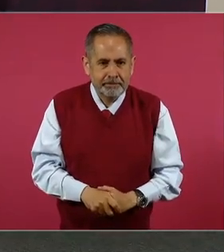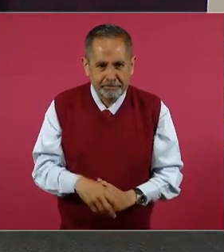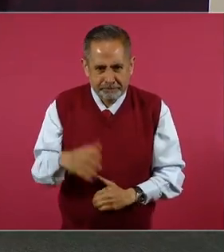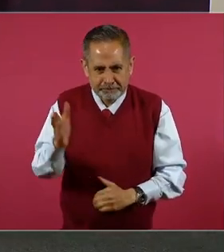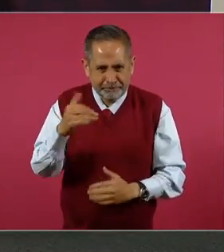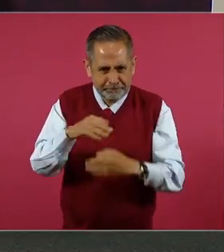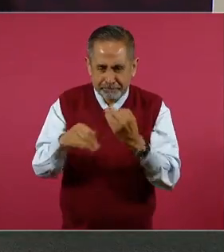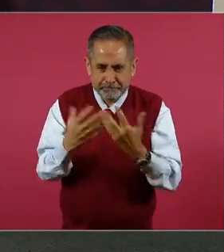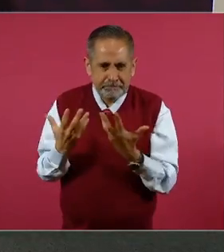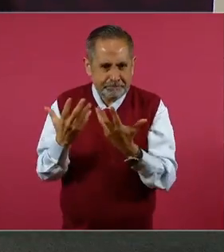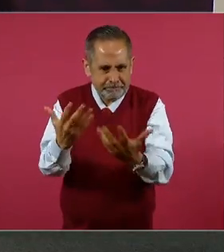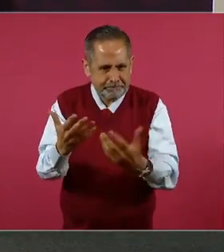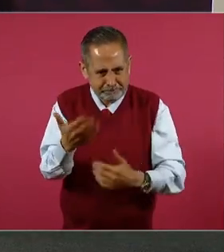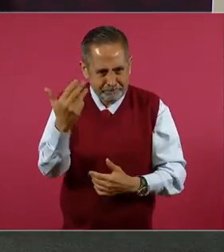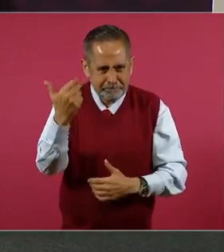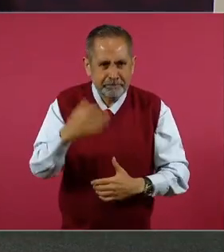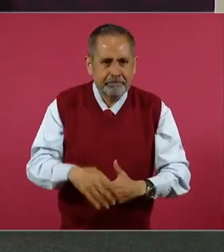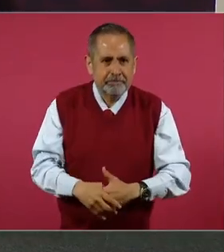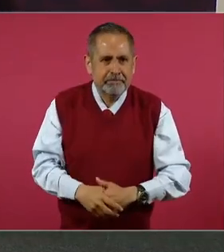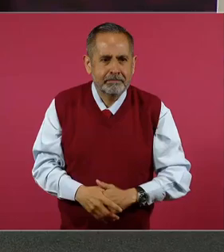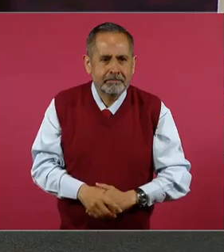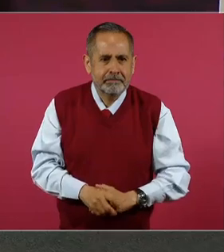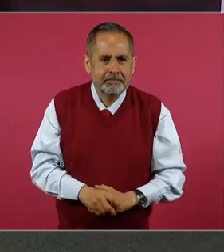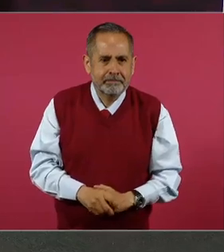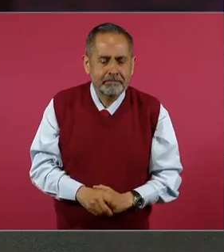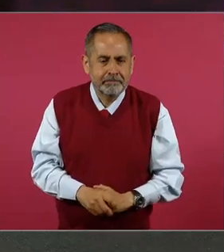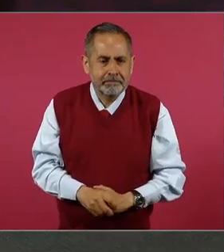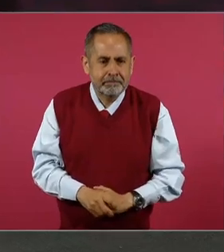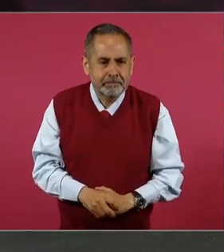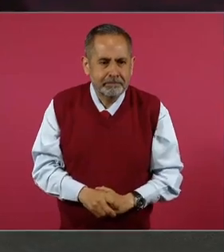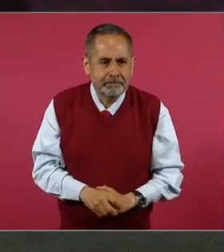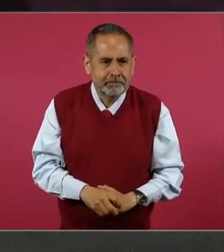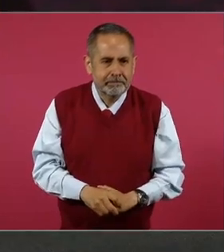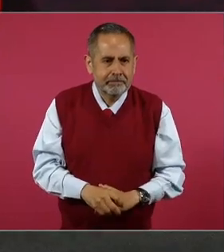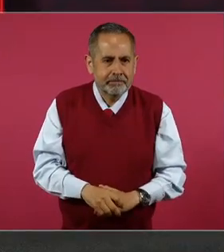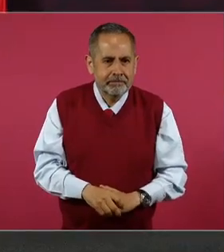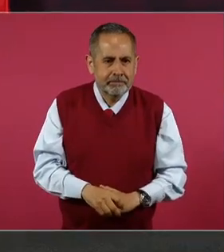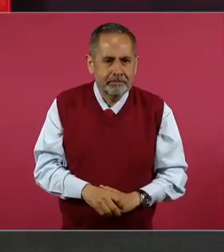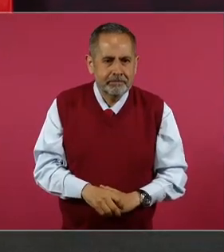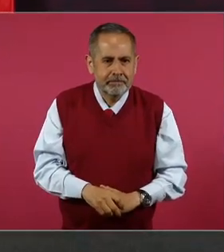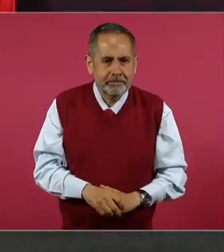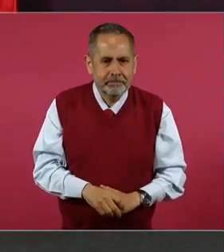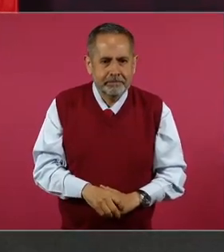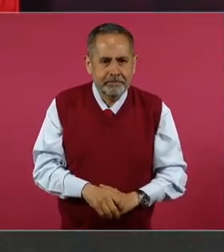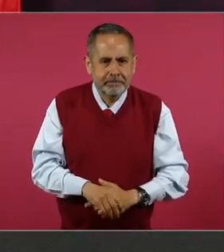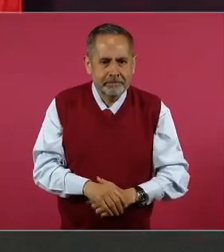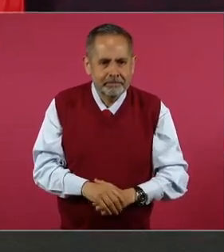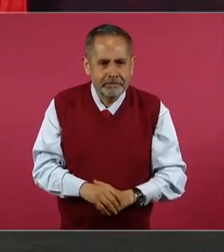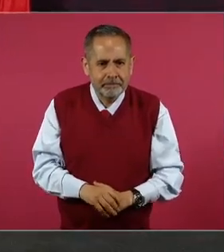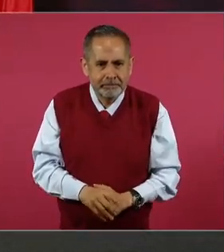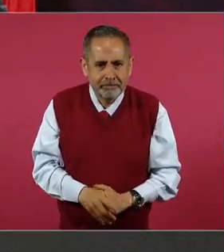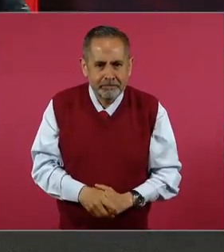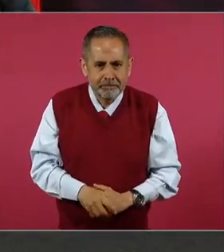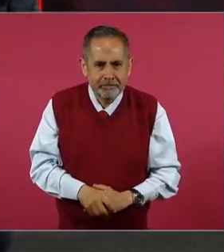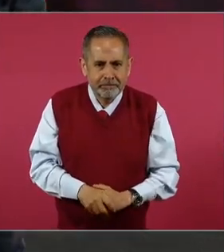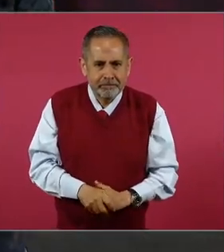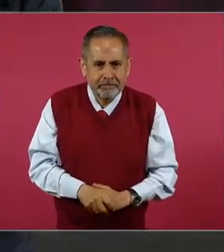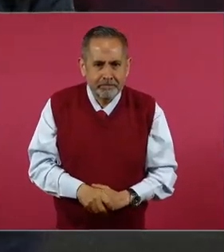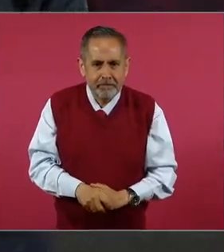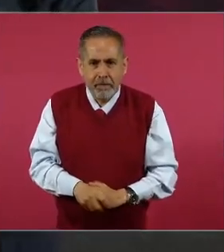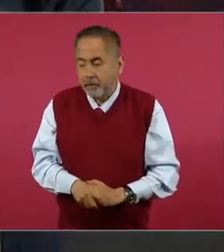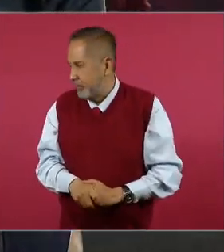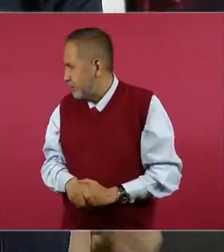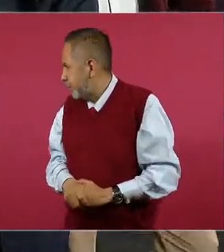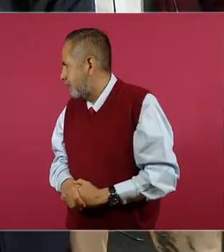Vénganse, por favor. Señor presidente. Todo el equipo de comunicación. ¿No puede uno de